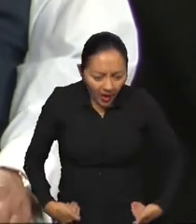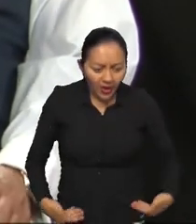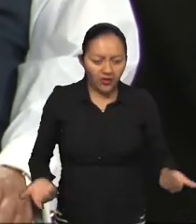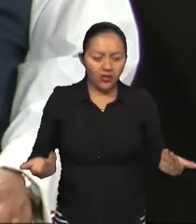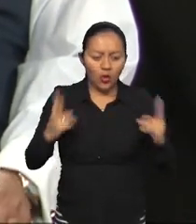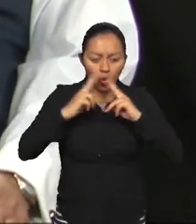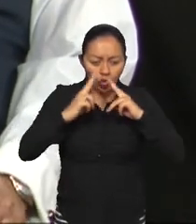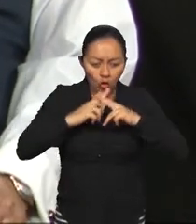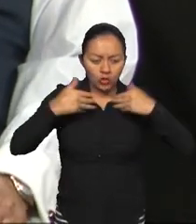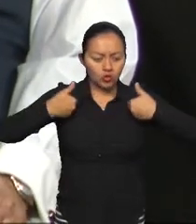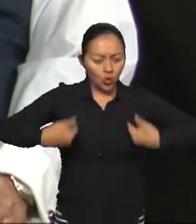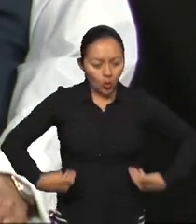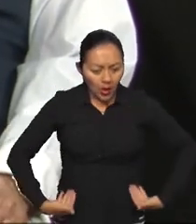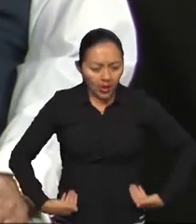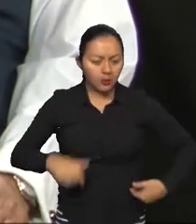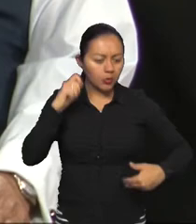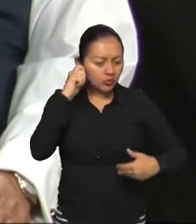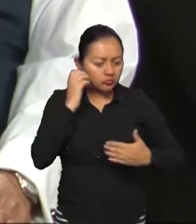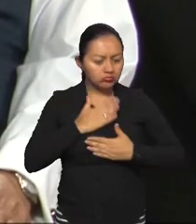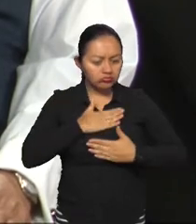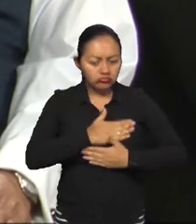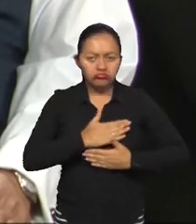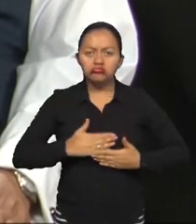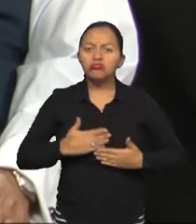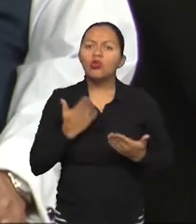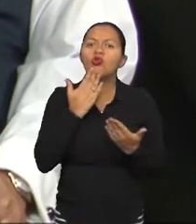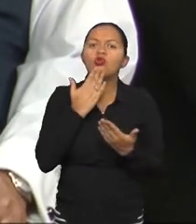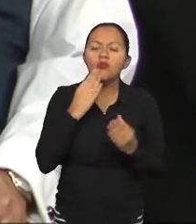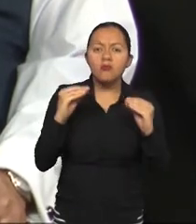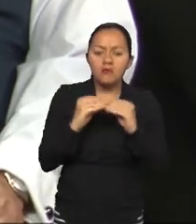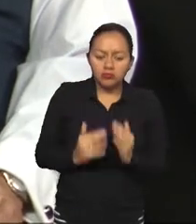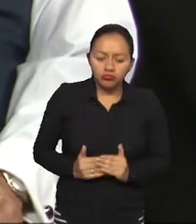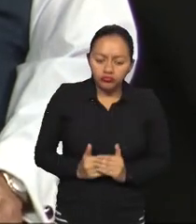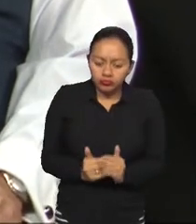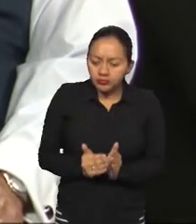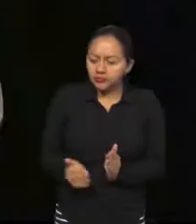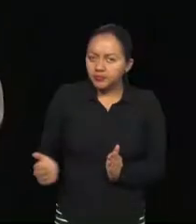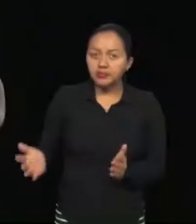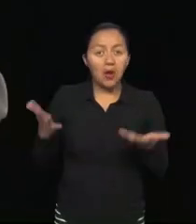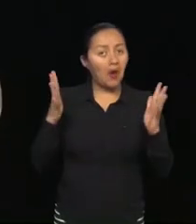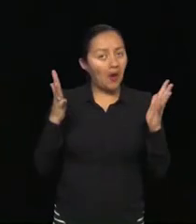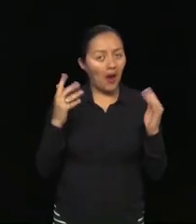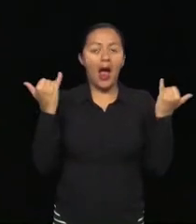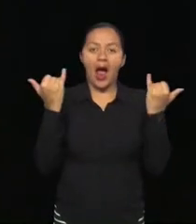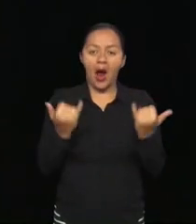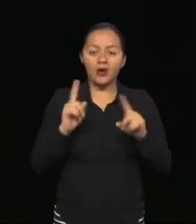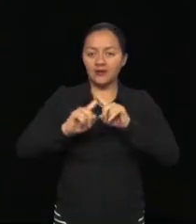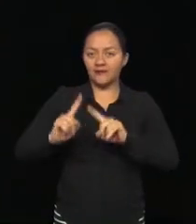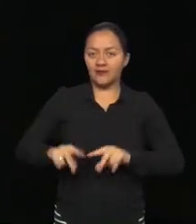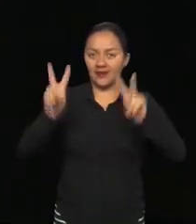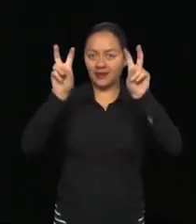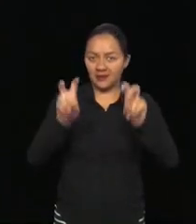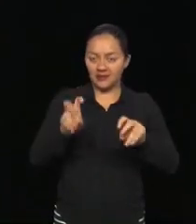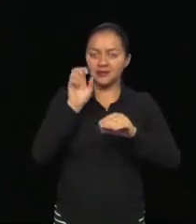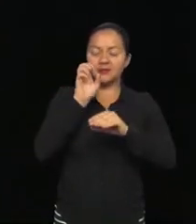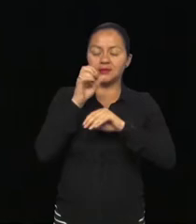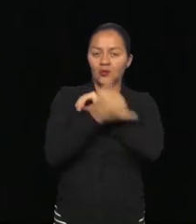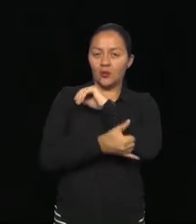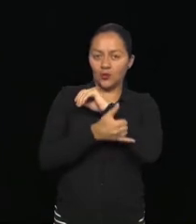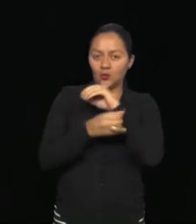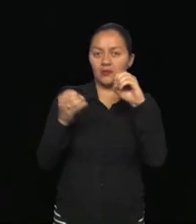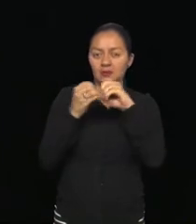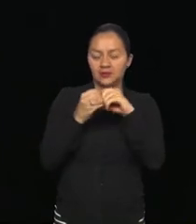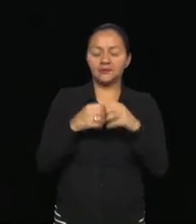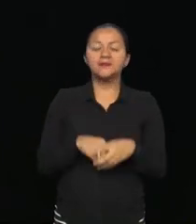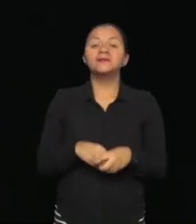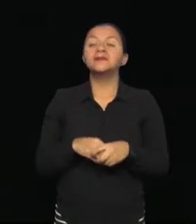ya dialogar y entendernos entre personas diversas en el país. Patricio, bienvenido. Qué gusto. Es importante